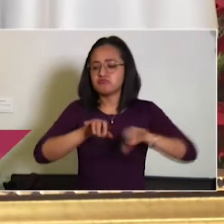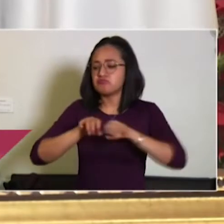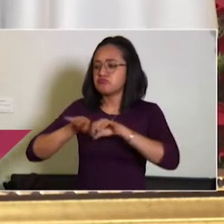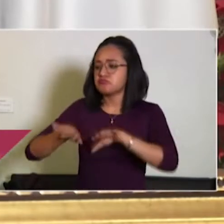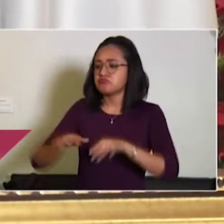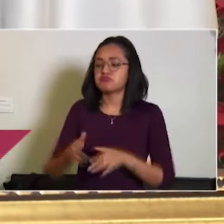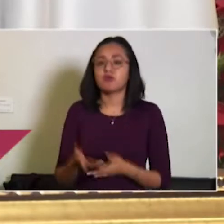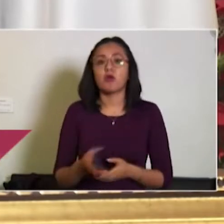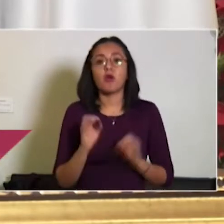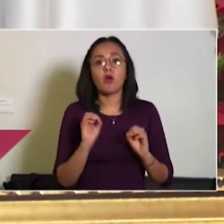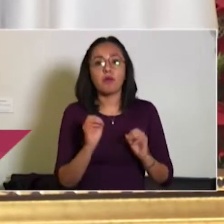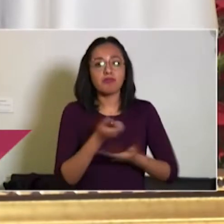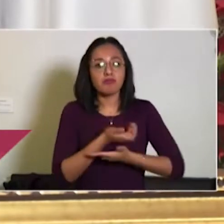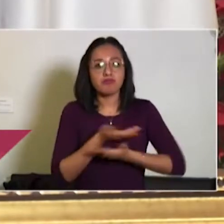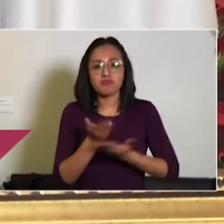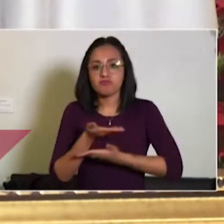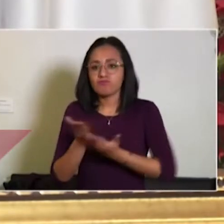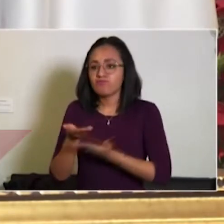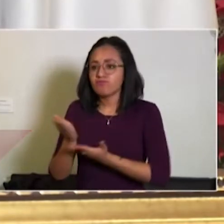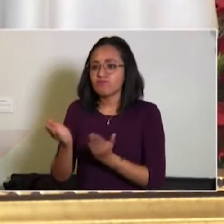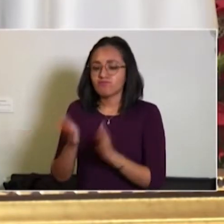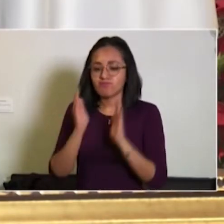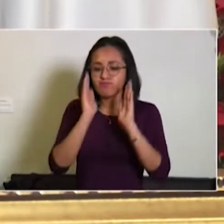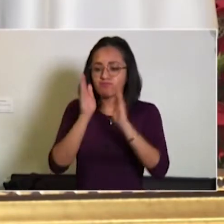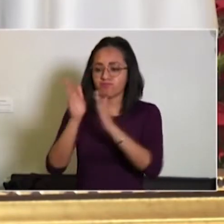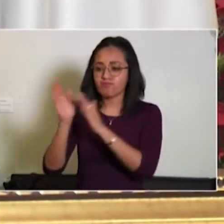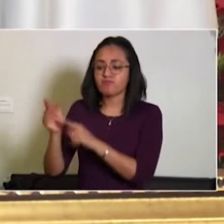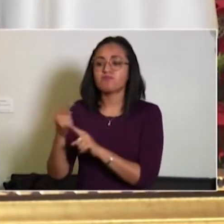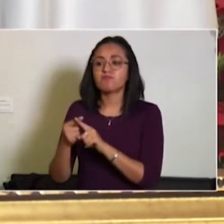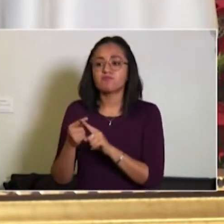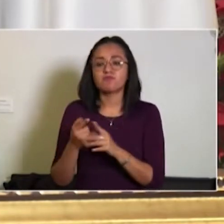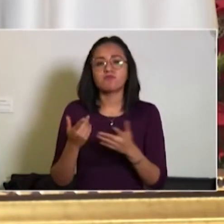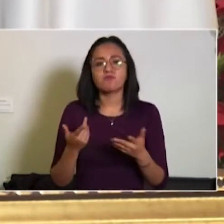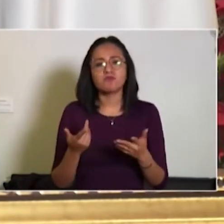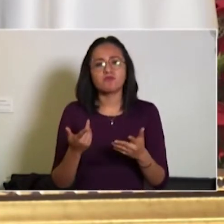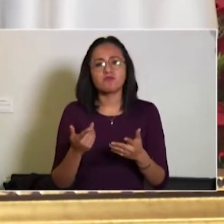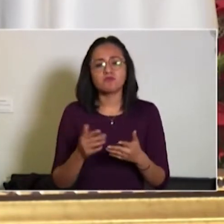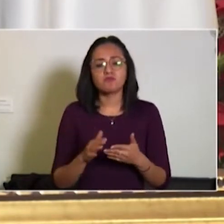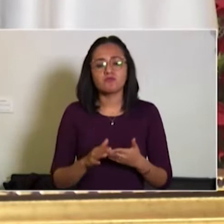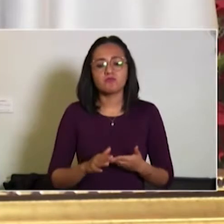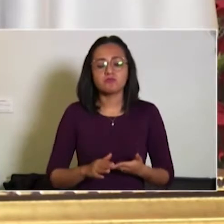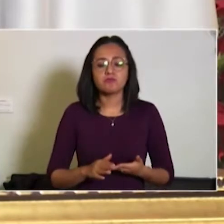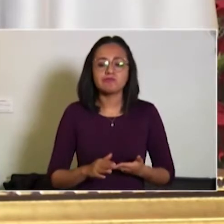entrega centralizada. Solamente a través de